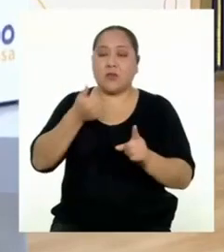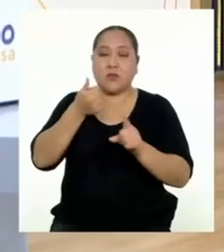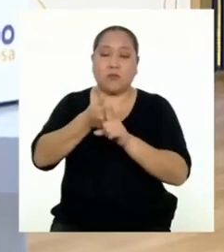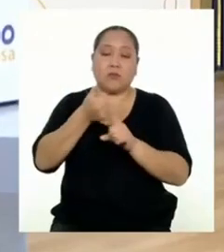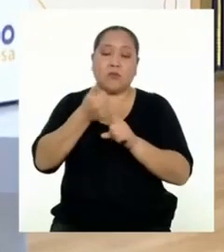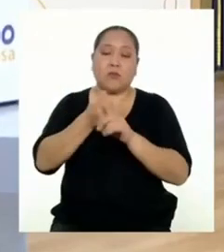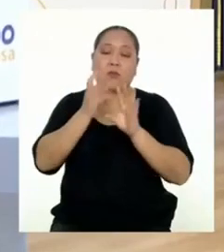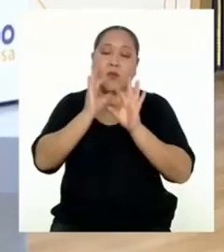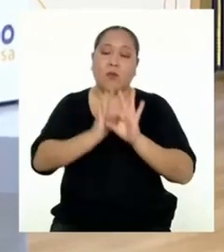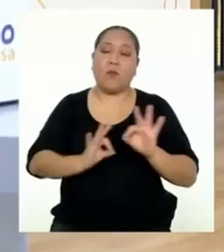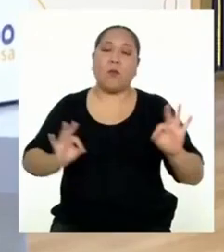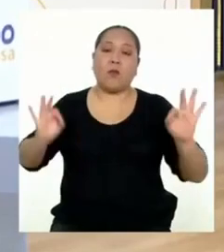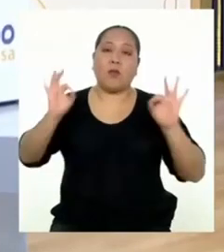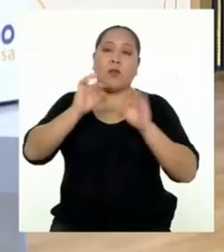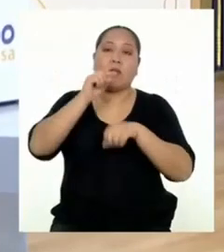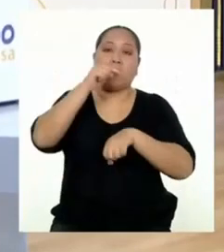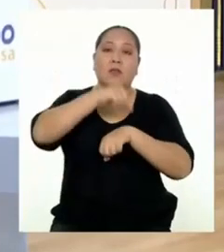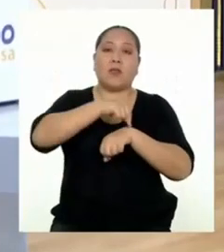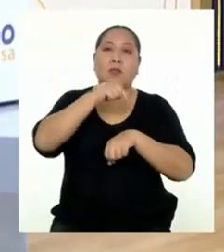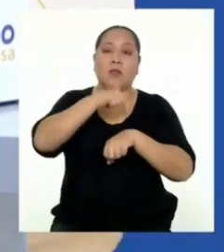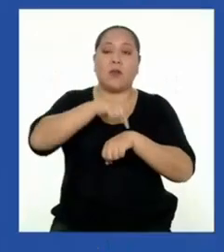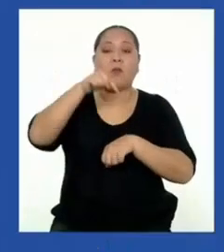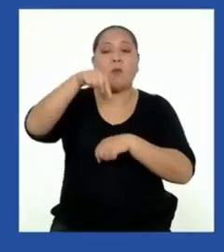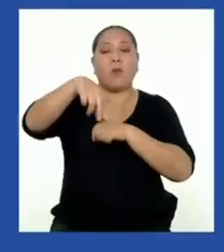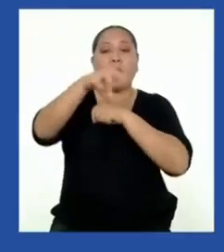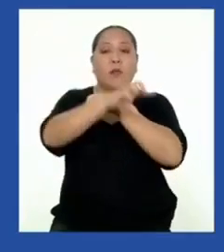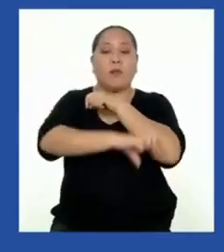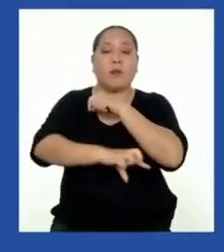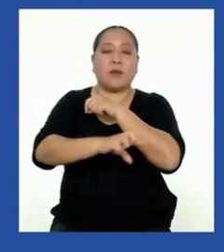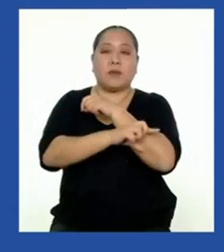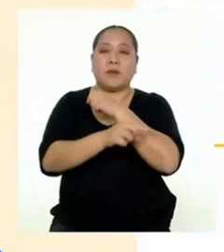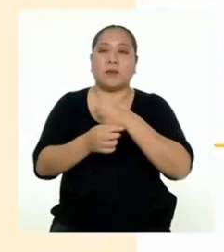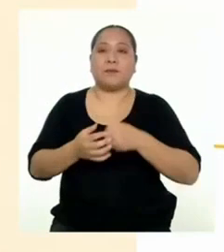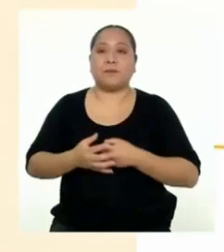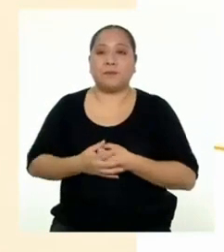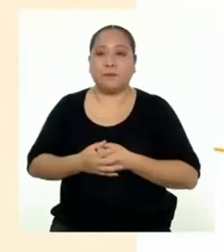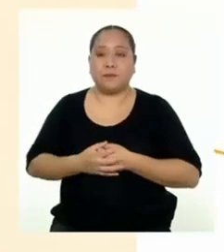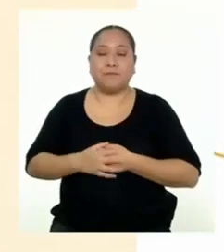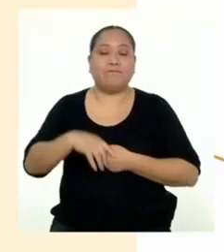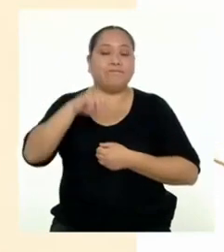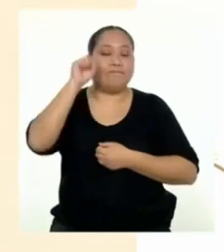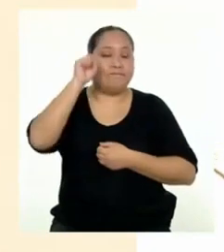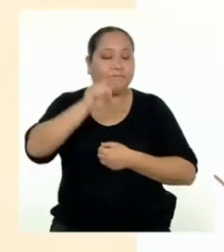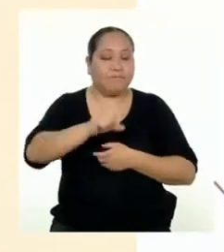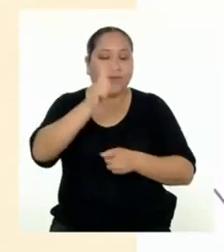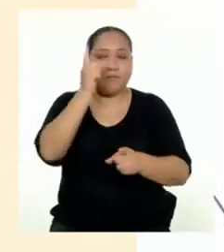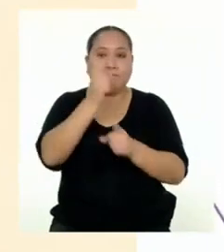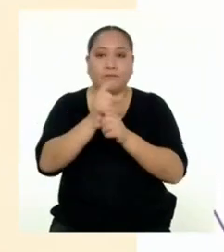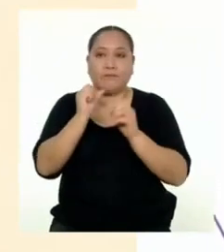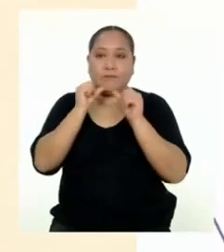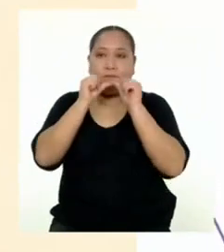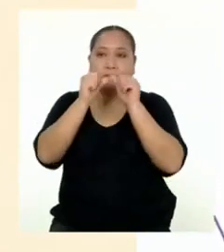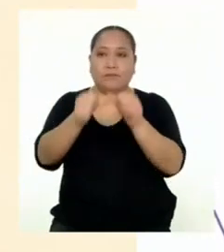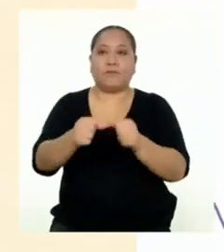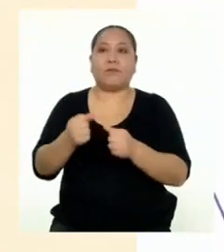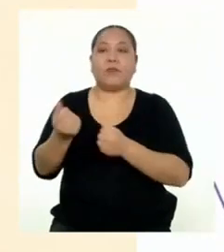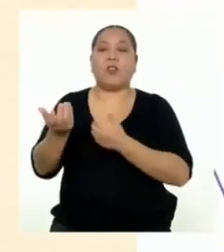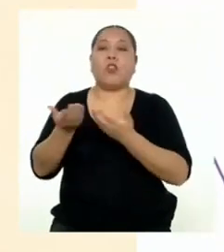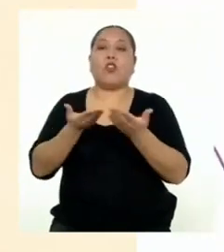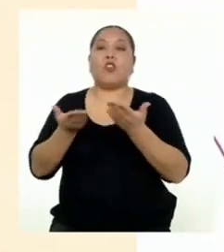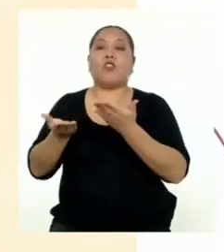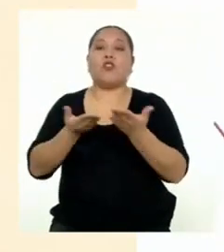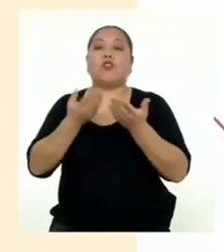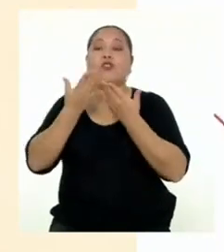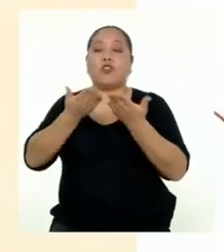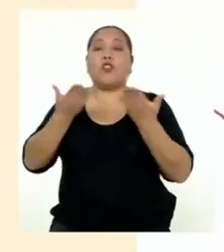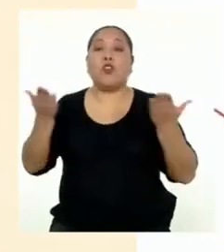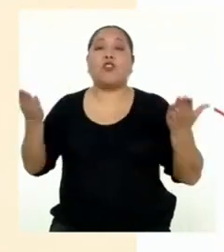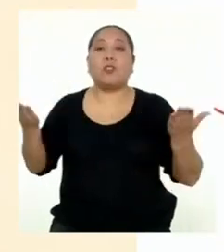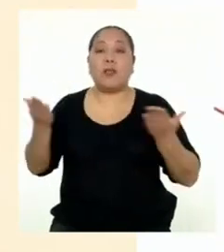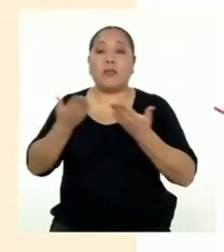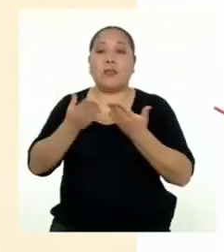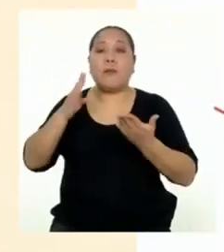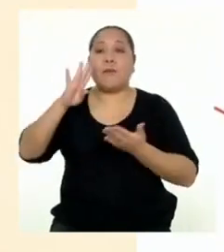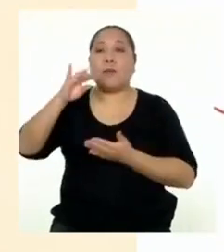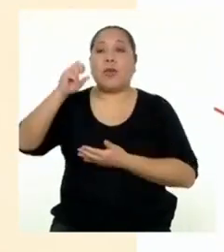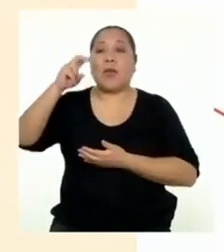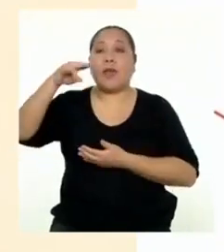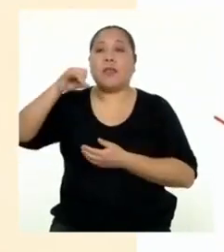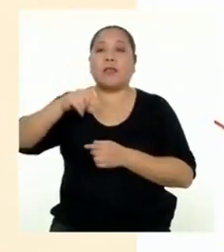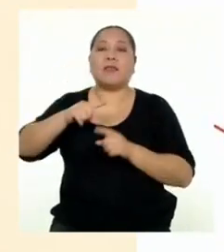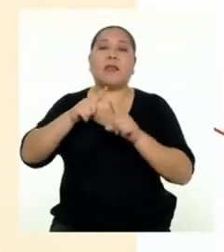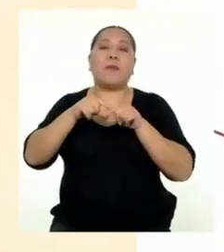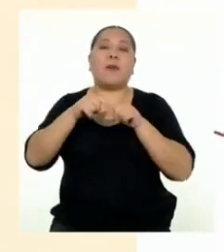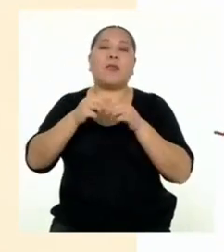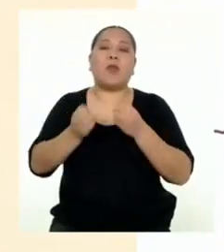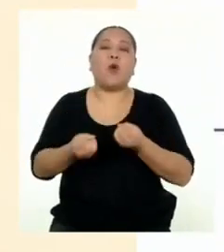particularmente valiosos en estos momentos para nuestro país. Así es, prosigamos. Los bienes los podemos clasificar según su